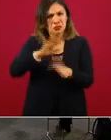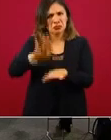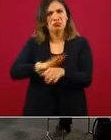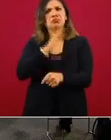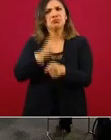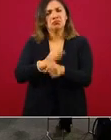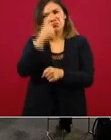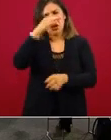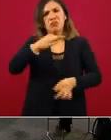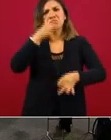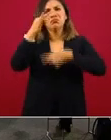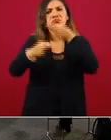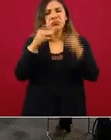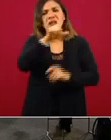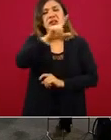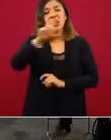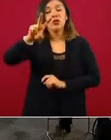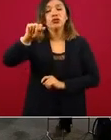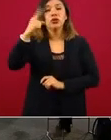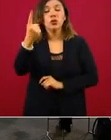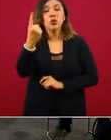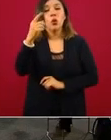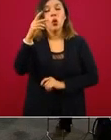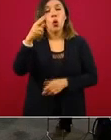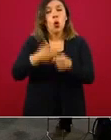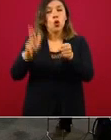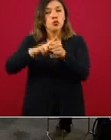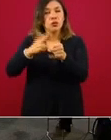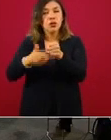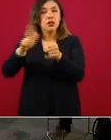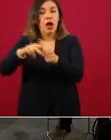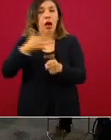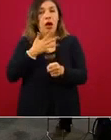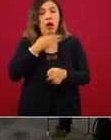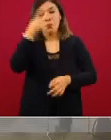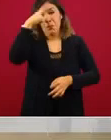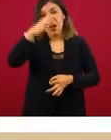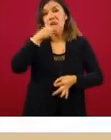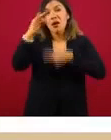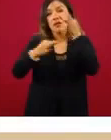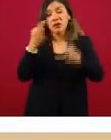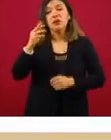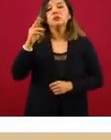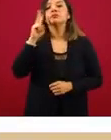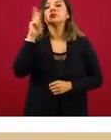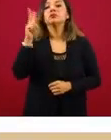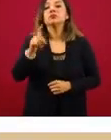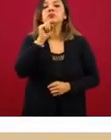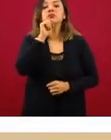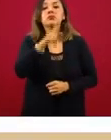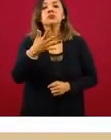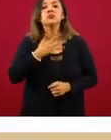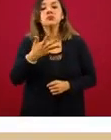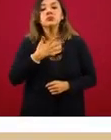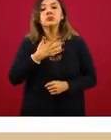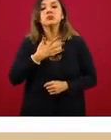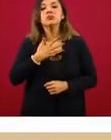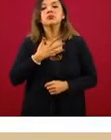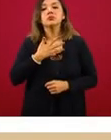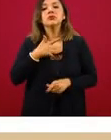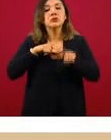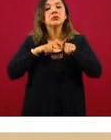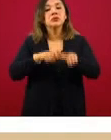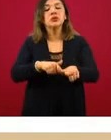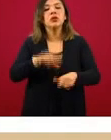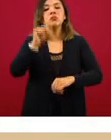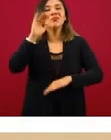de notificación de los 789 hospitales que pueden hacerlo. Vemos cómo también hemos tenido o ha